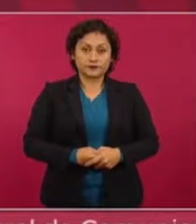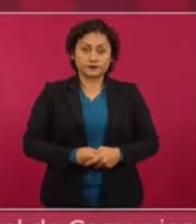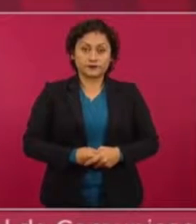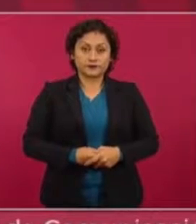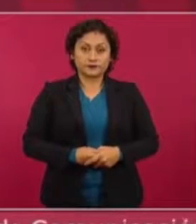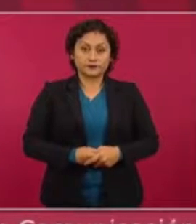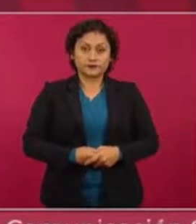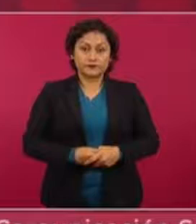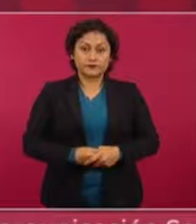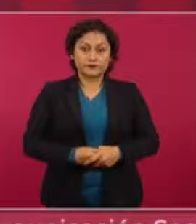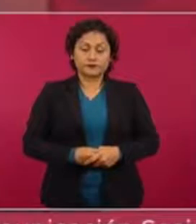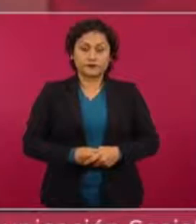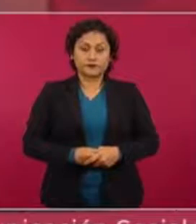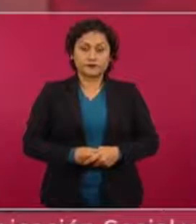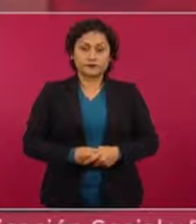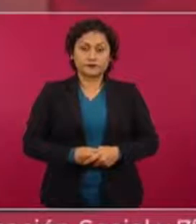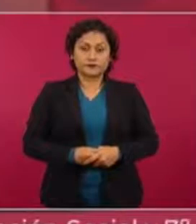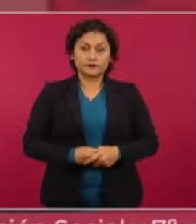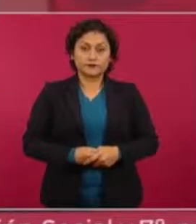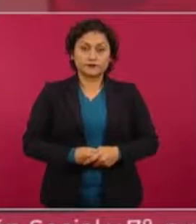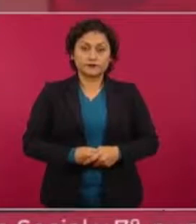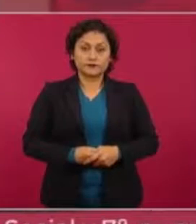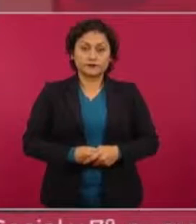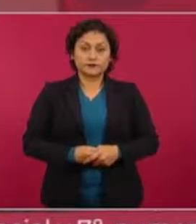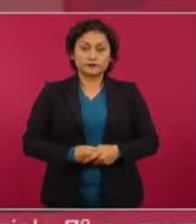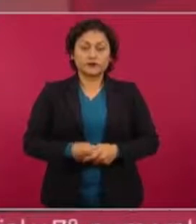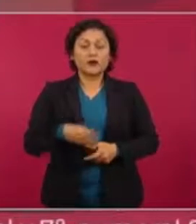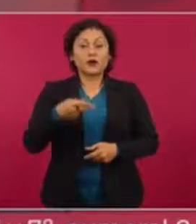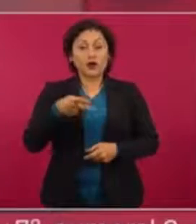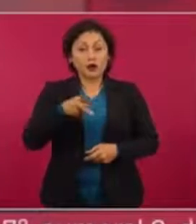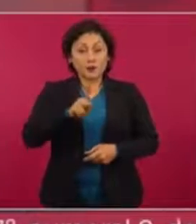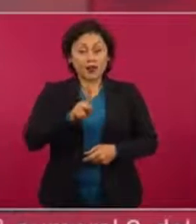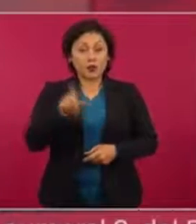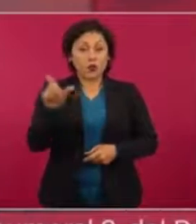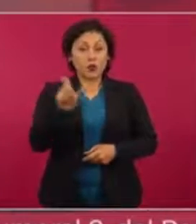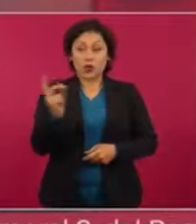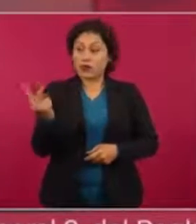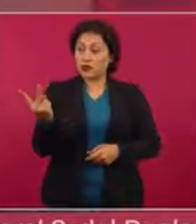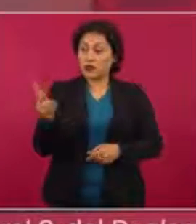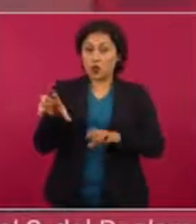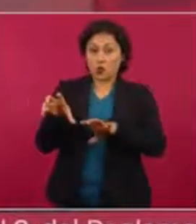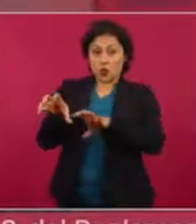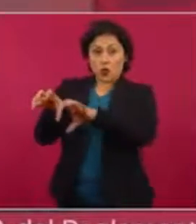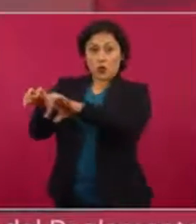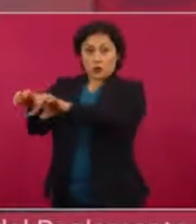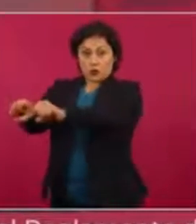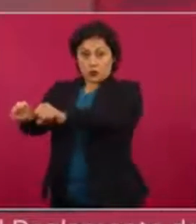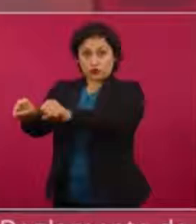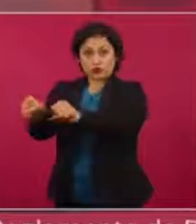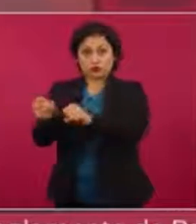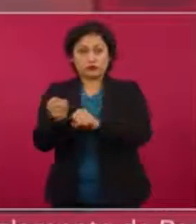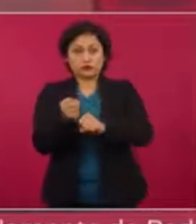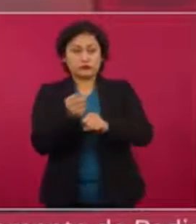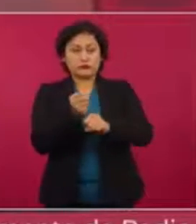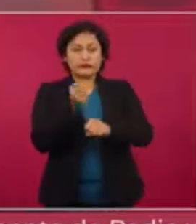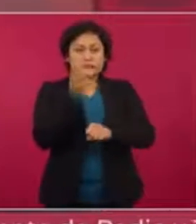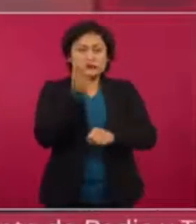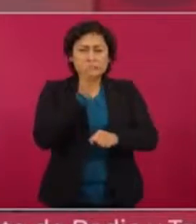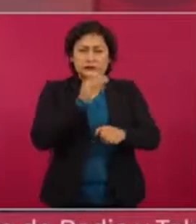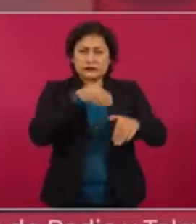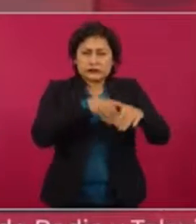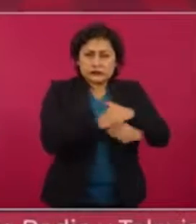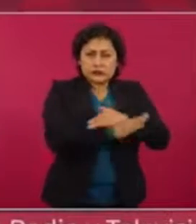y antes de llegar los bajaron de los carros